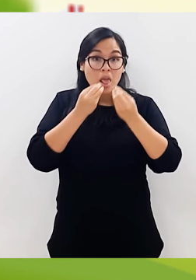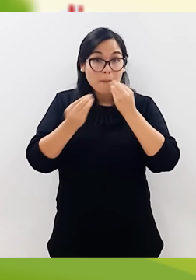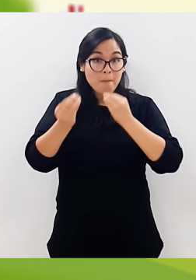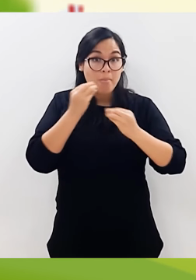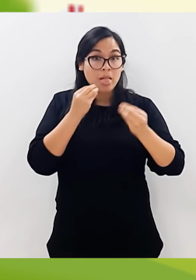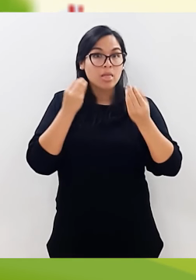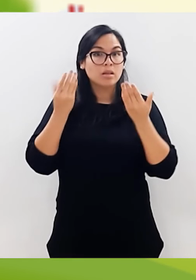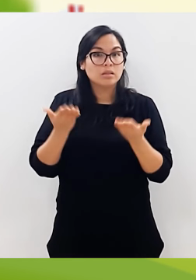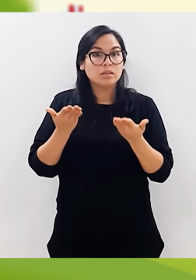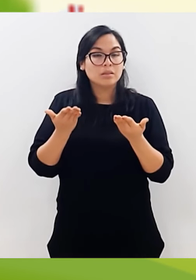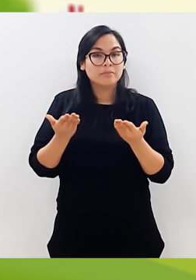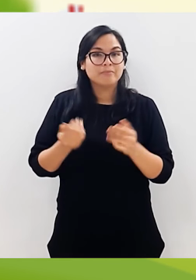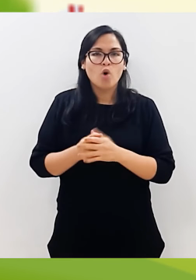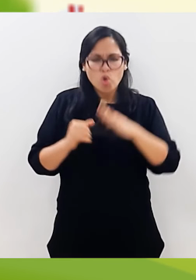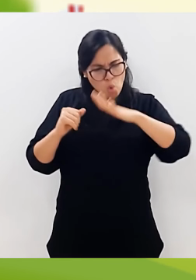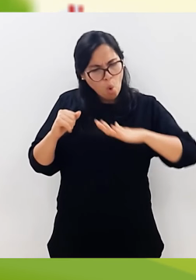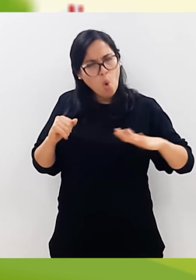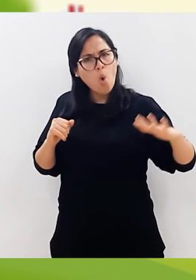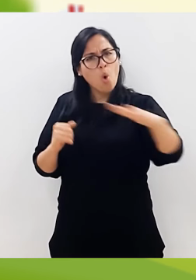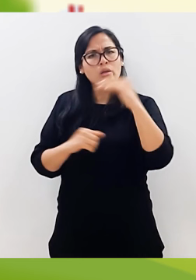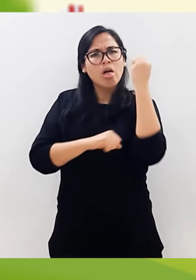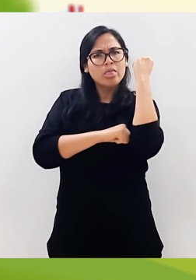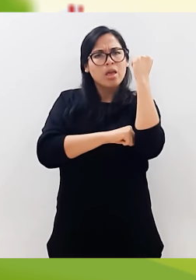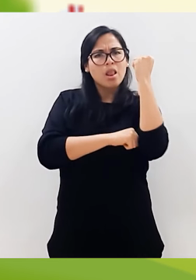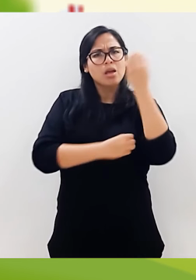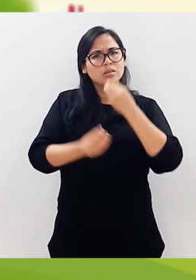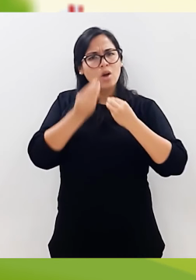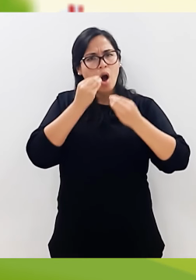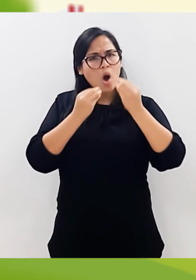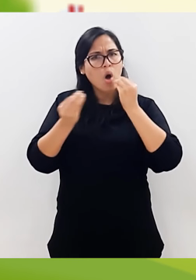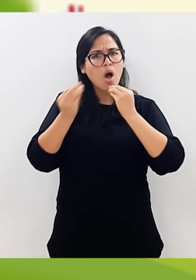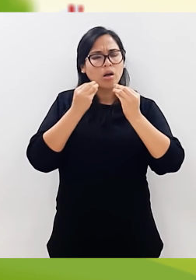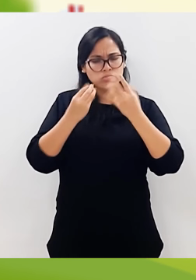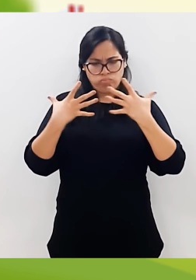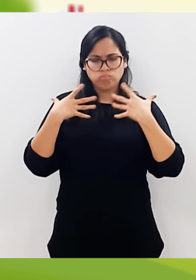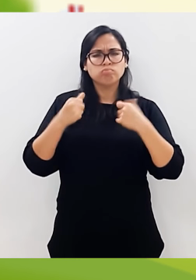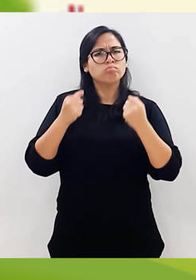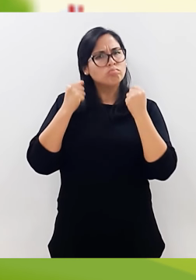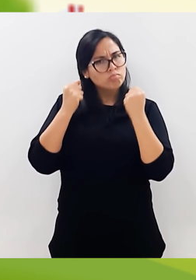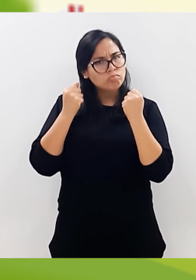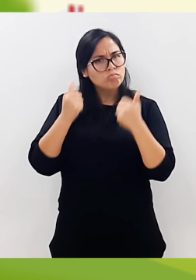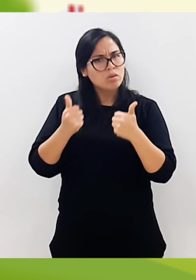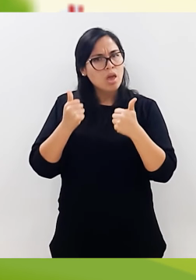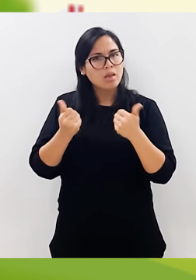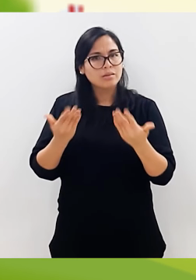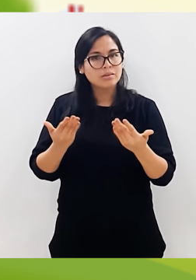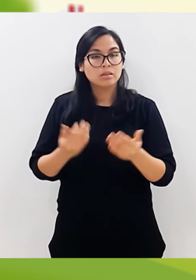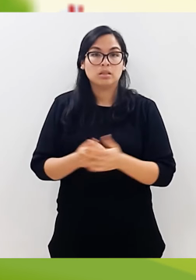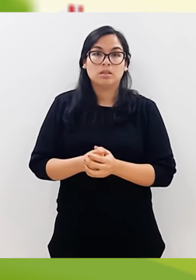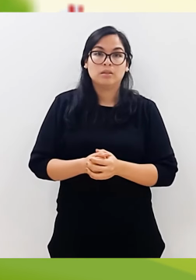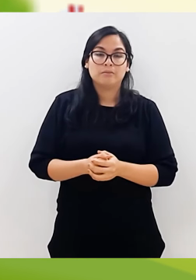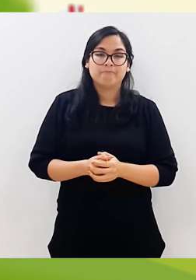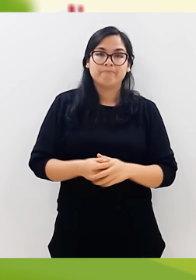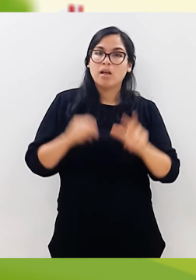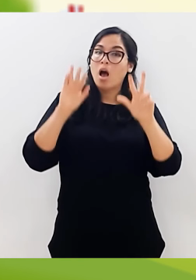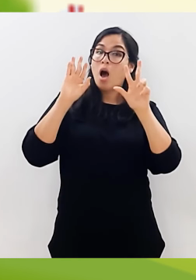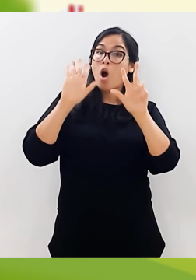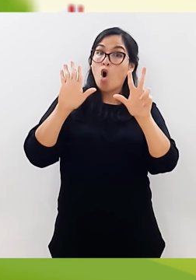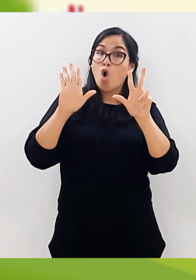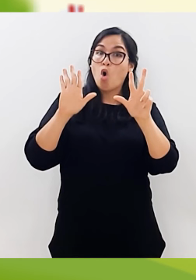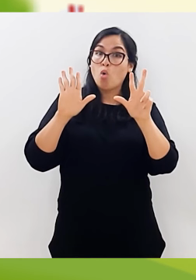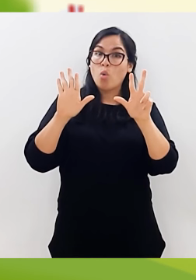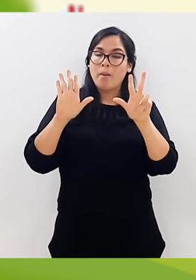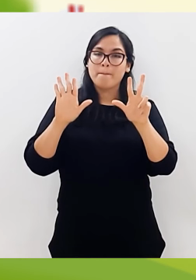la alimentación. Todos tenemos derecho a alimentarnos bien. El